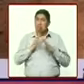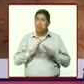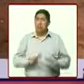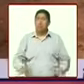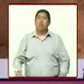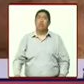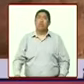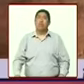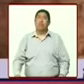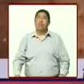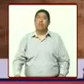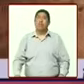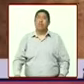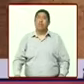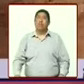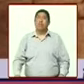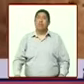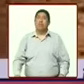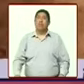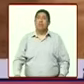vale.